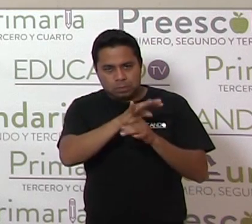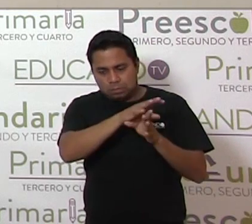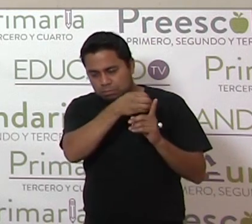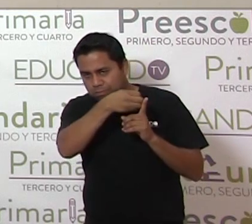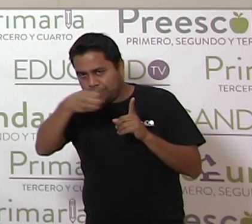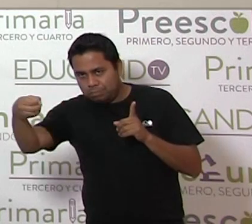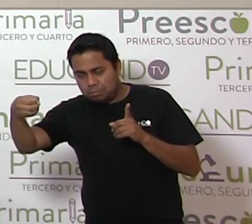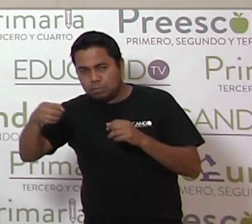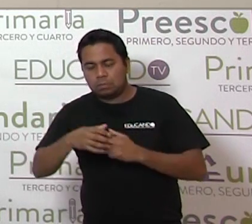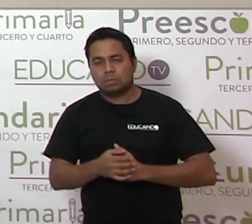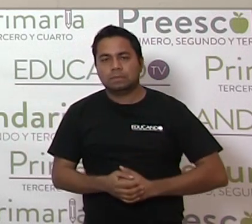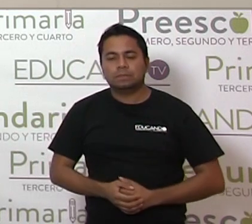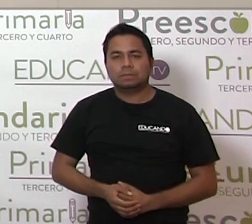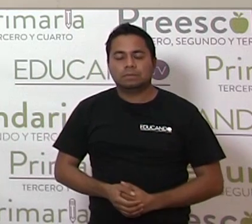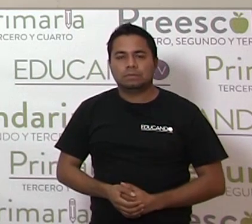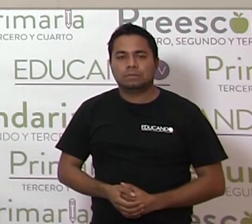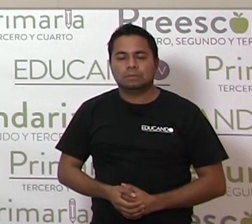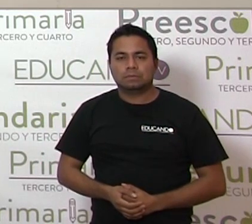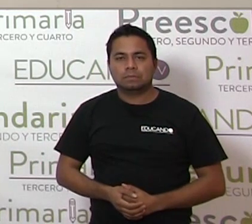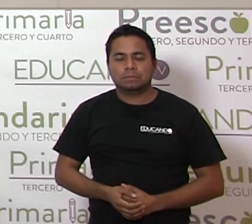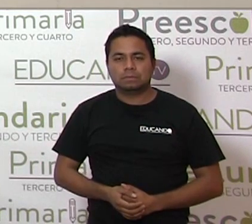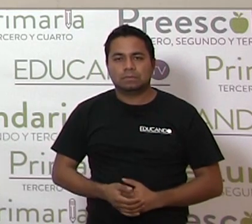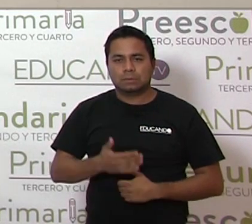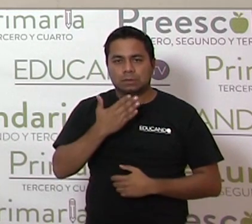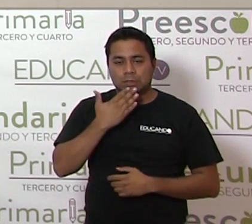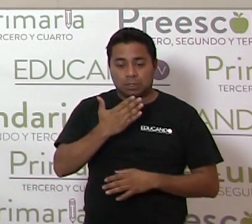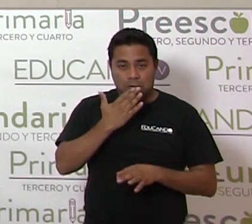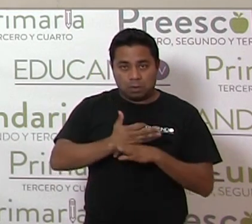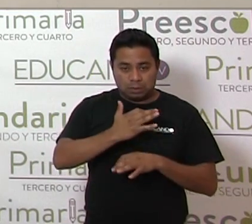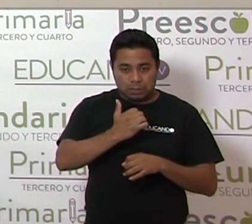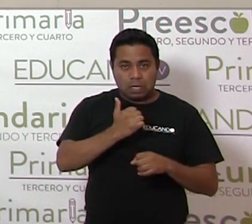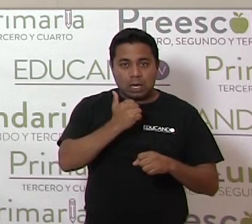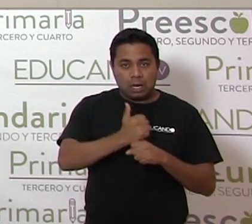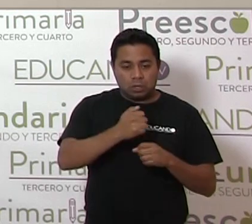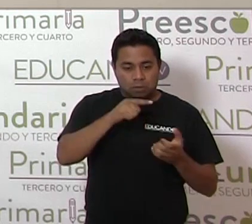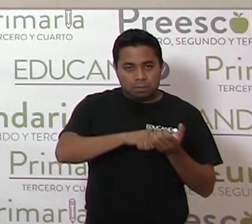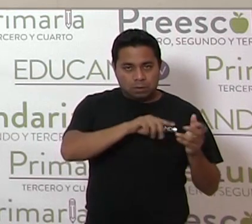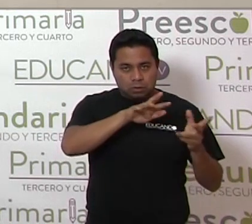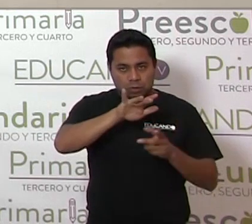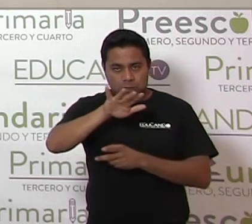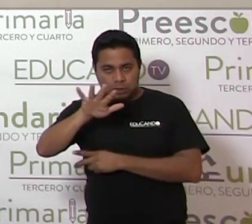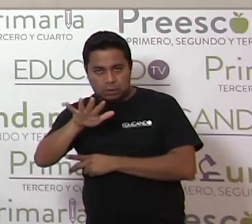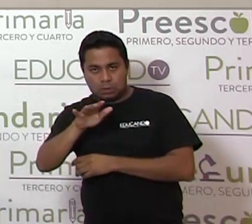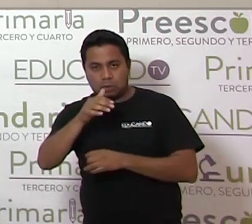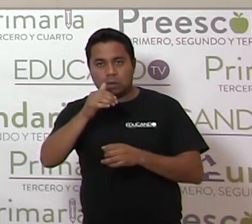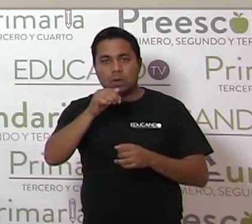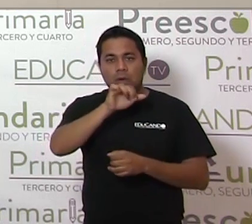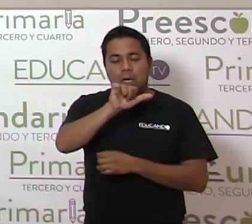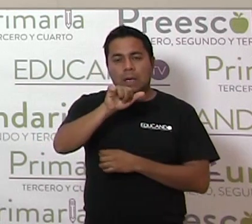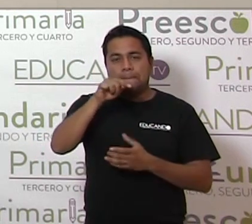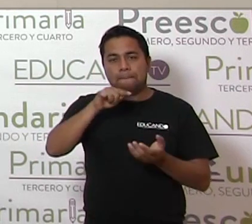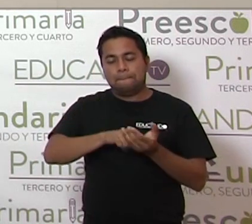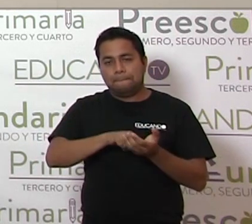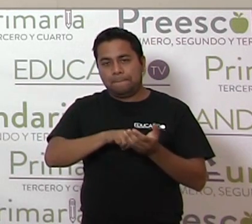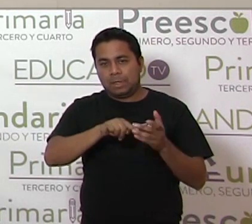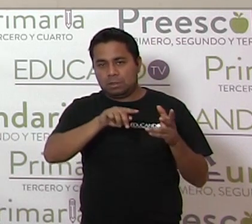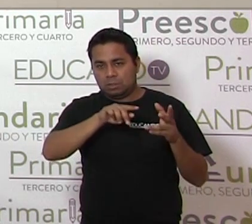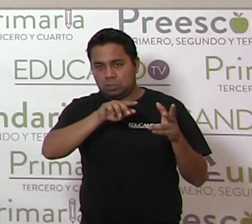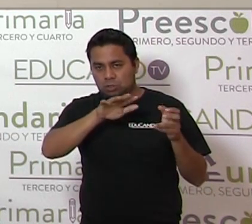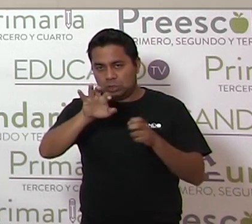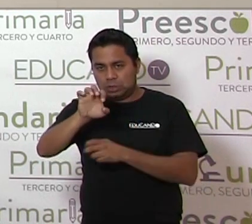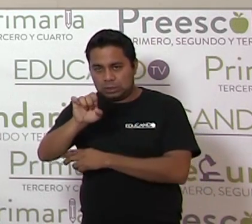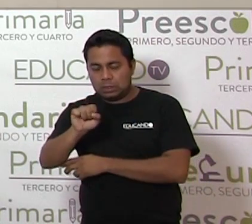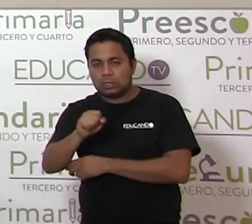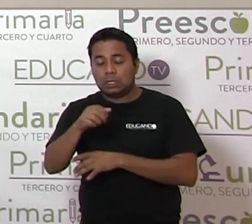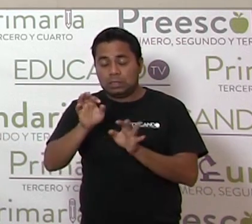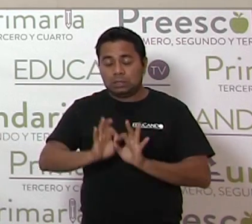bien. Ahora, en este caso tenemos 1855 a 1865. Es